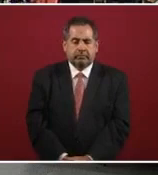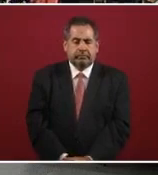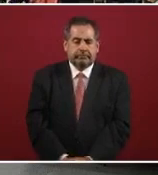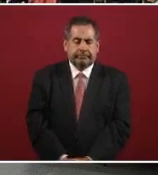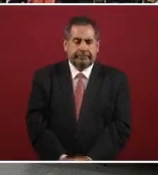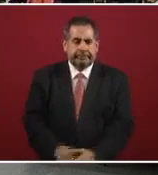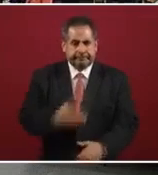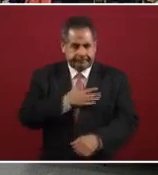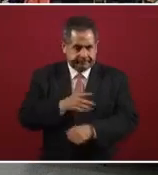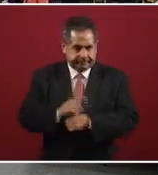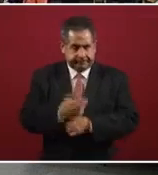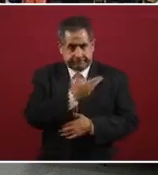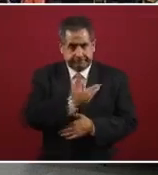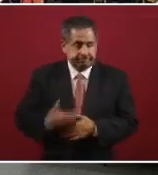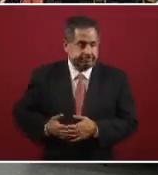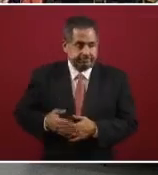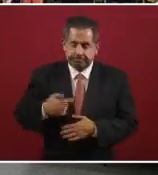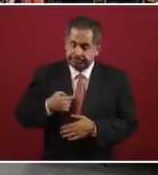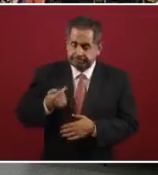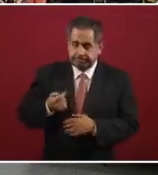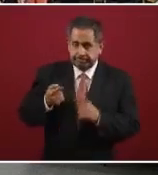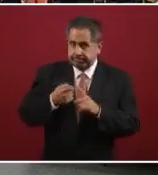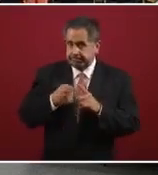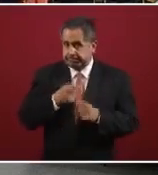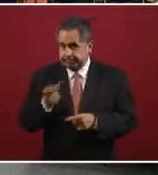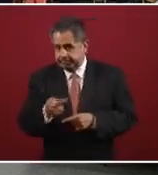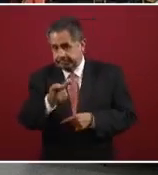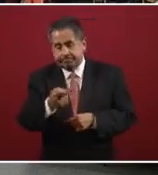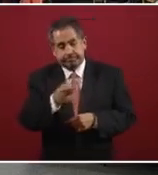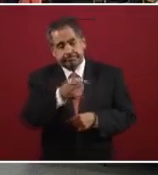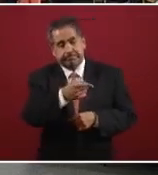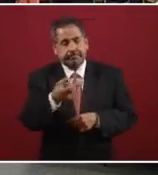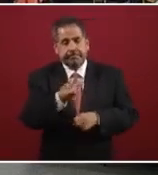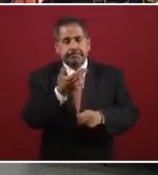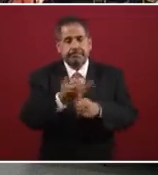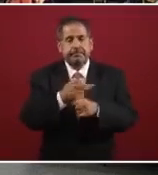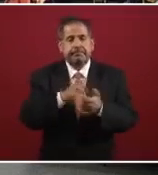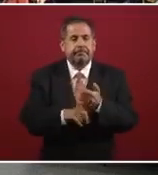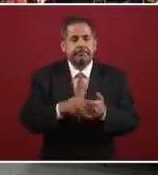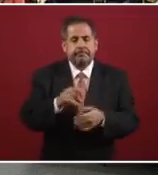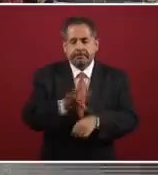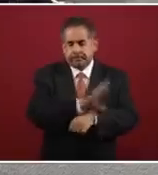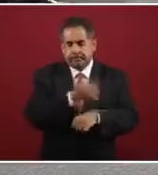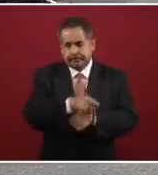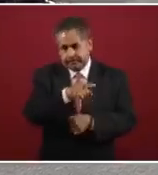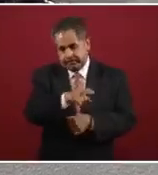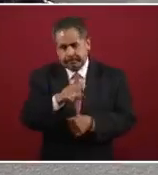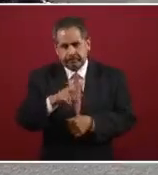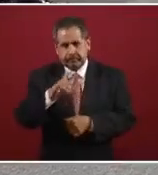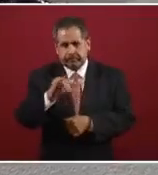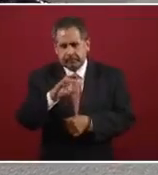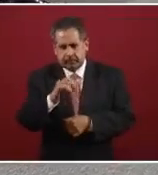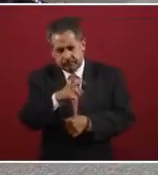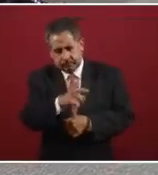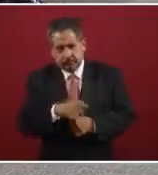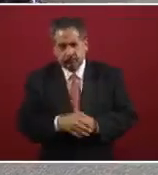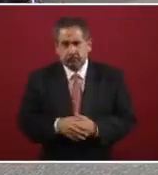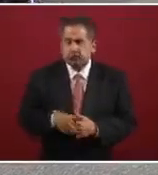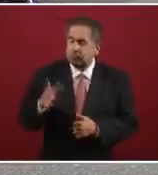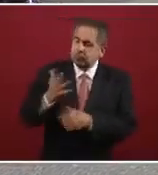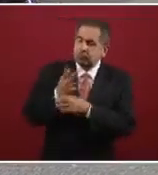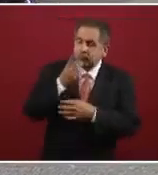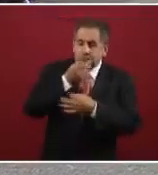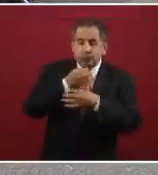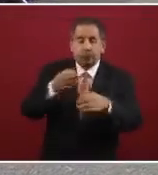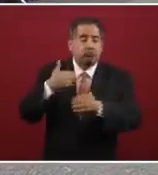buenos días presidente en mi primera pregunta es para la secretaria de energía si me permite usted denuncia ya que se tiene